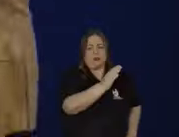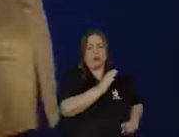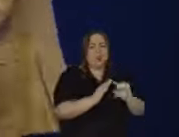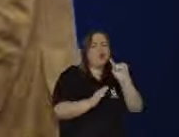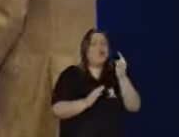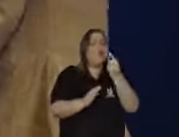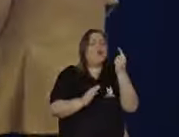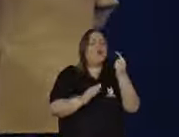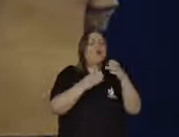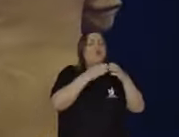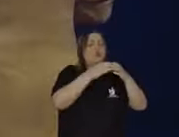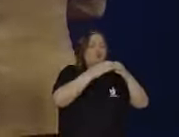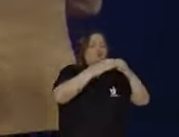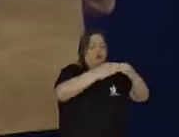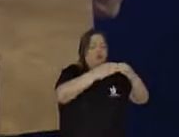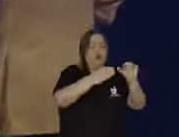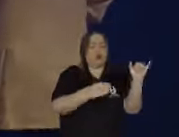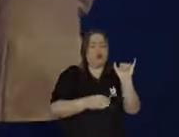solo cuerpo.